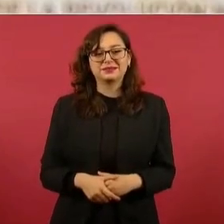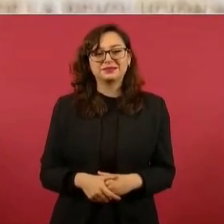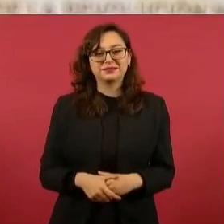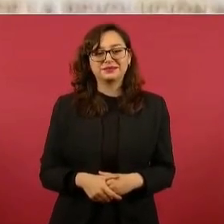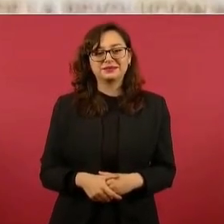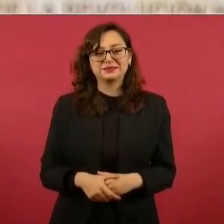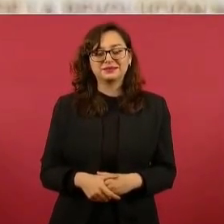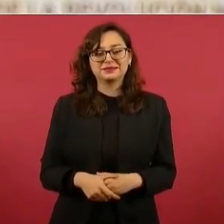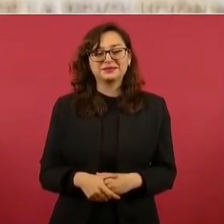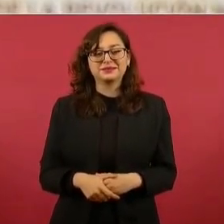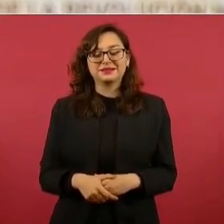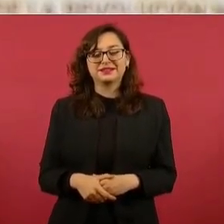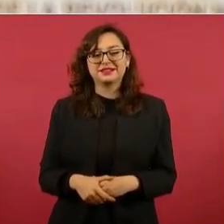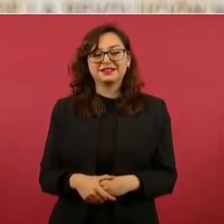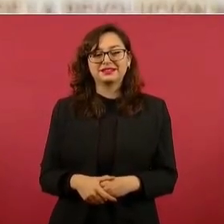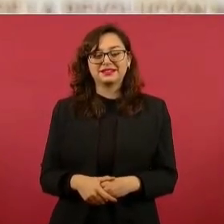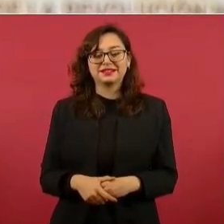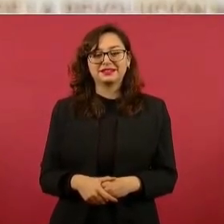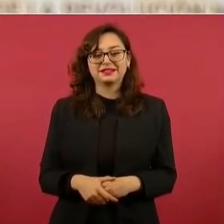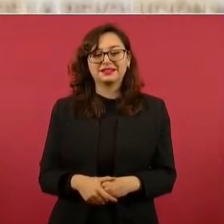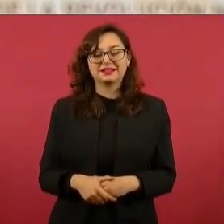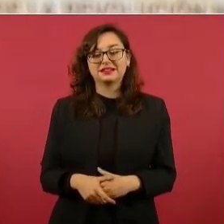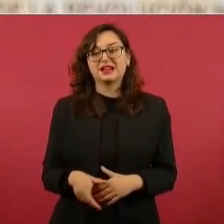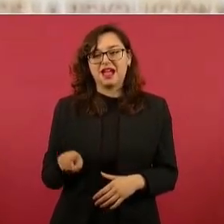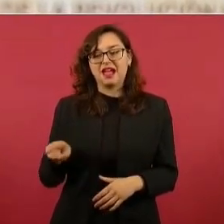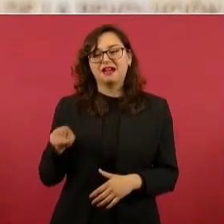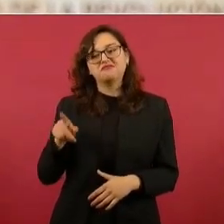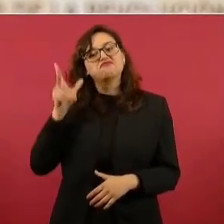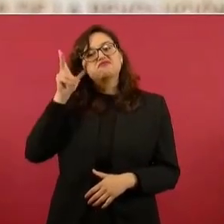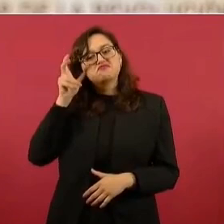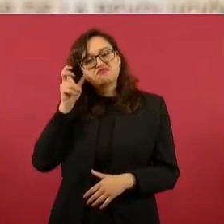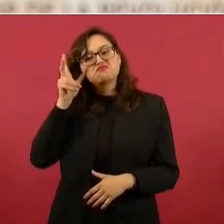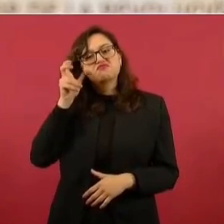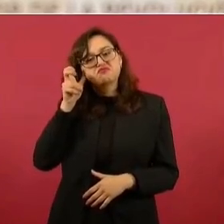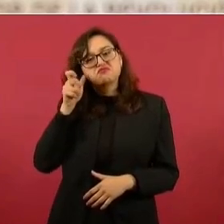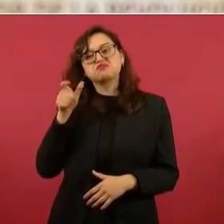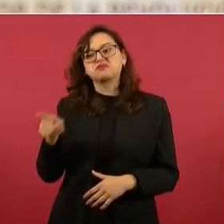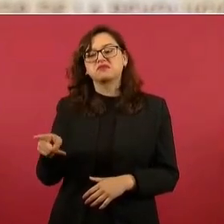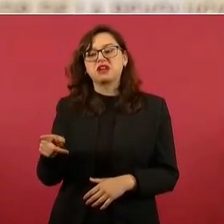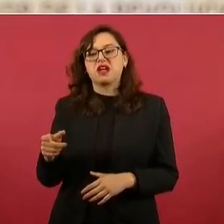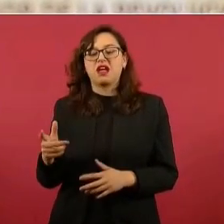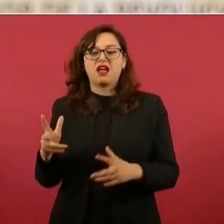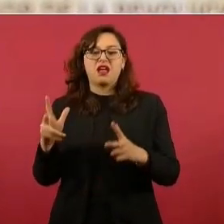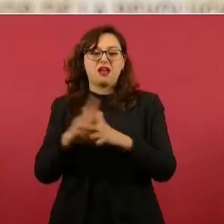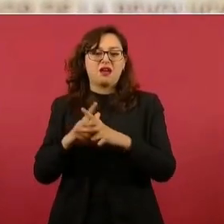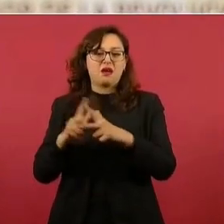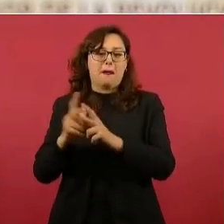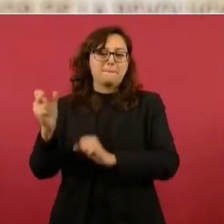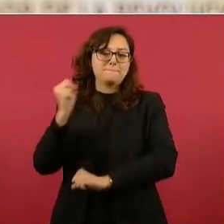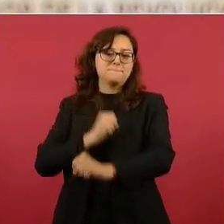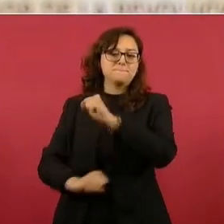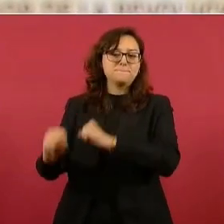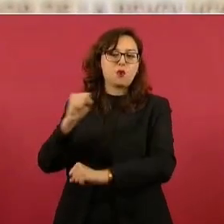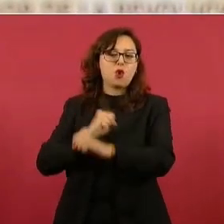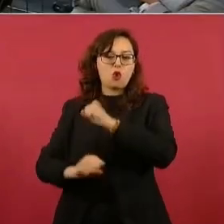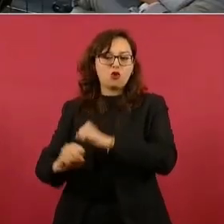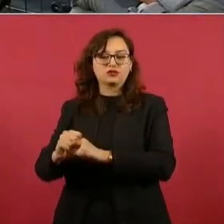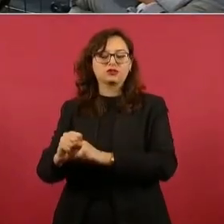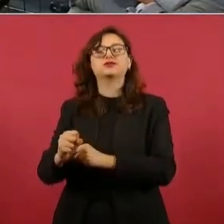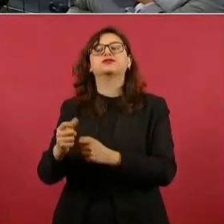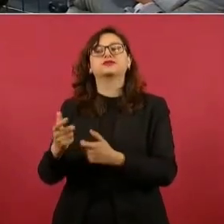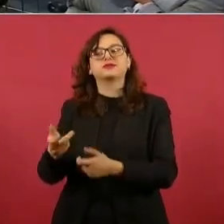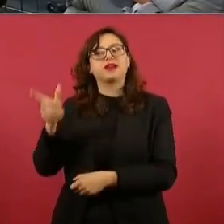eran las narraciones de las peleas de box, los juegos de